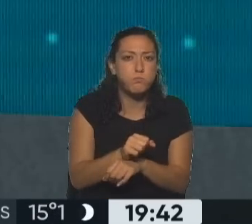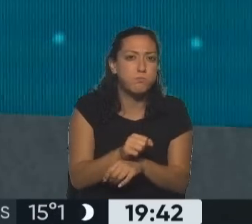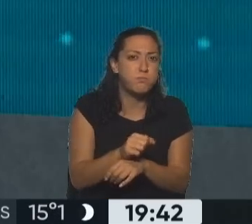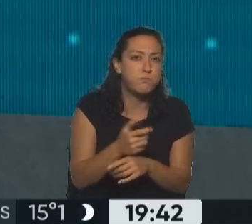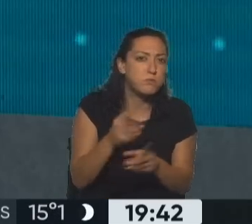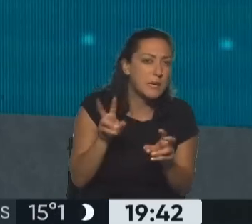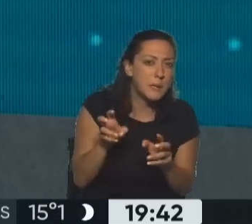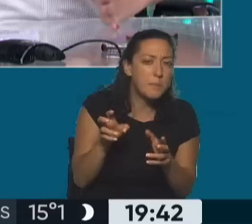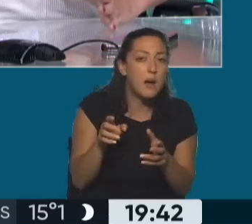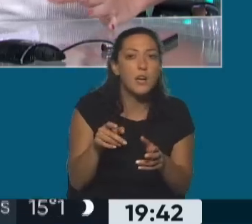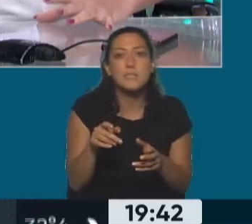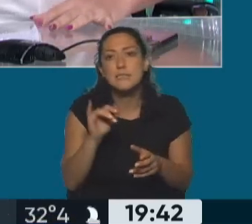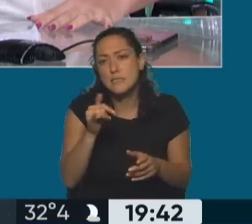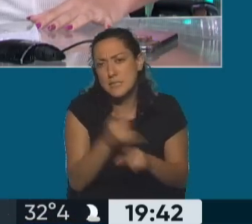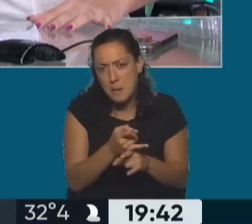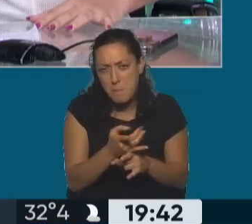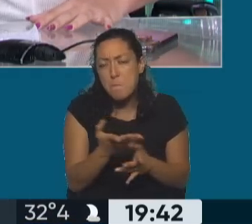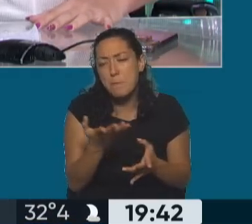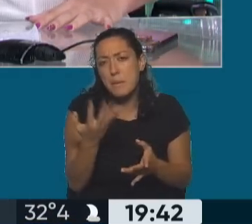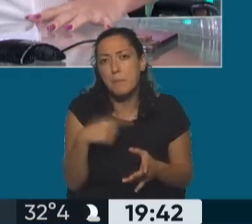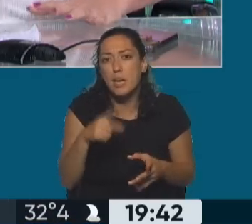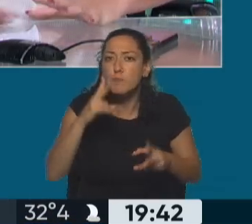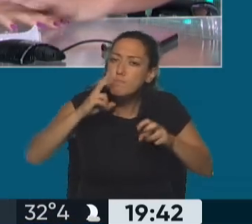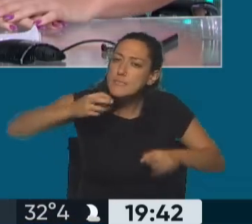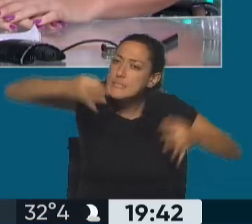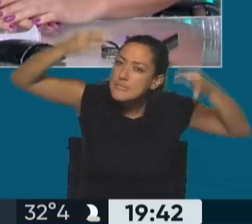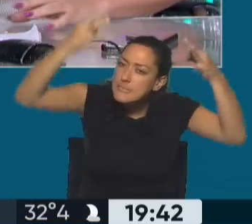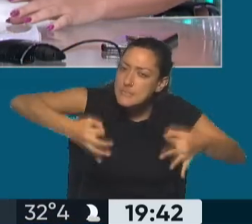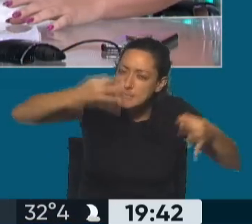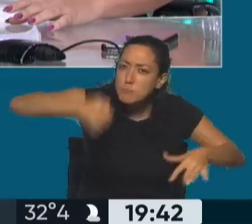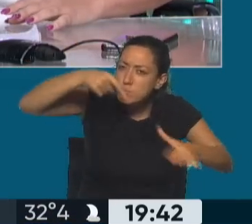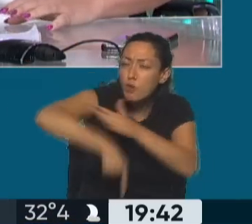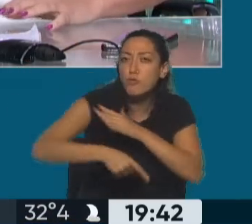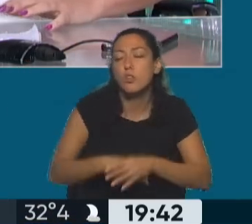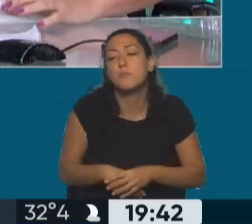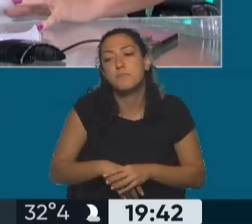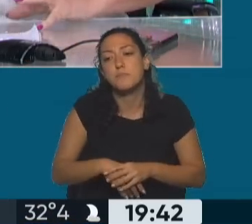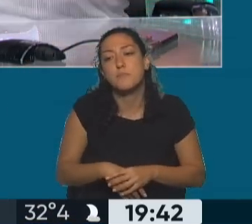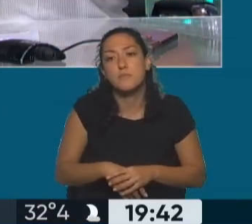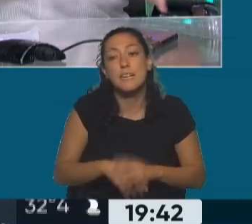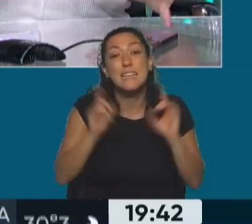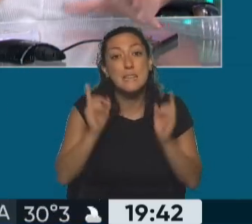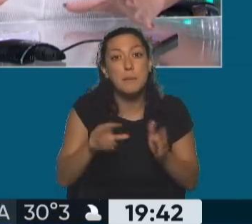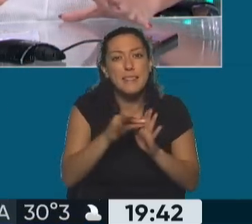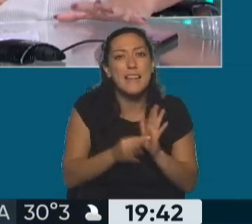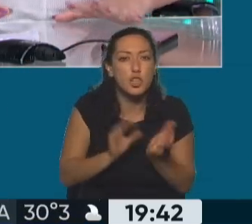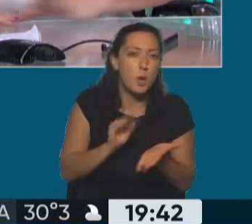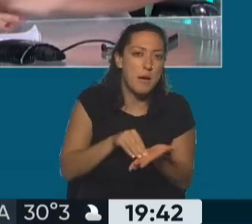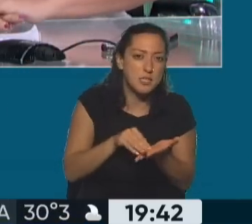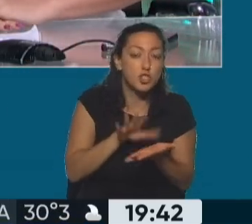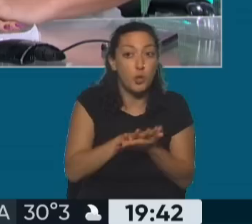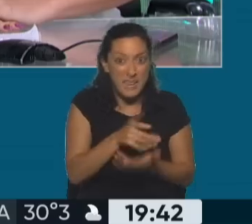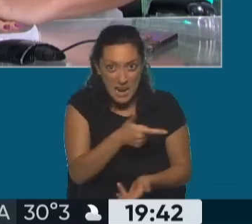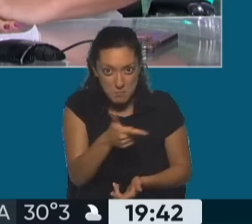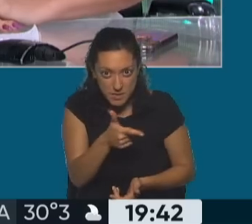dicen es que acá sea exhaustiva y de la forma en la que tiene que ser, ¿no? Y si te parece, Diana, te agrego un dato más, aprovechamos que estamos en